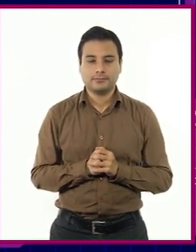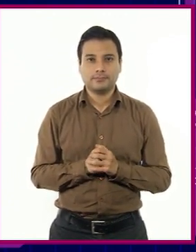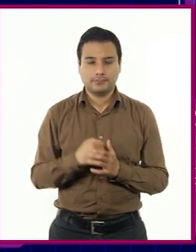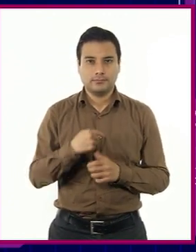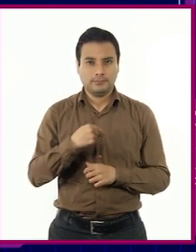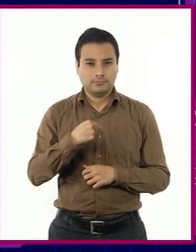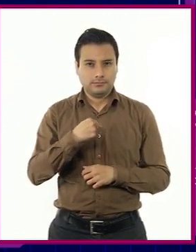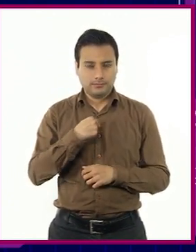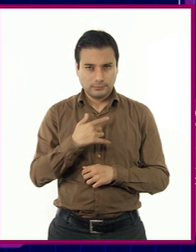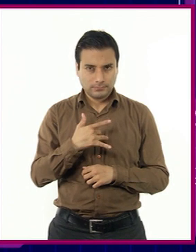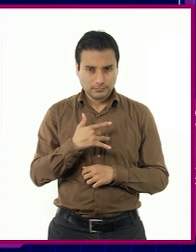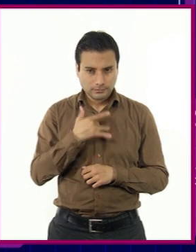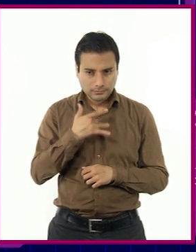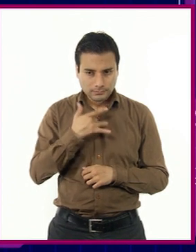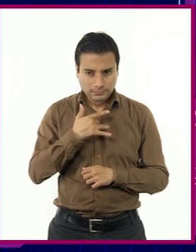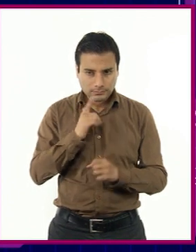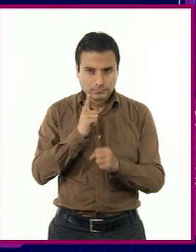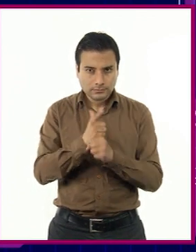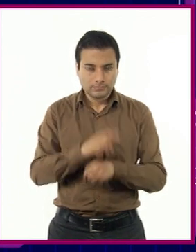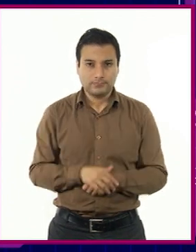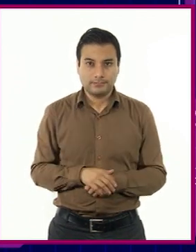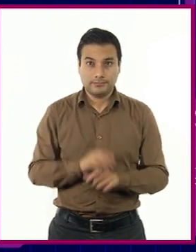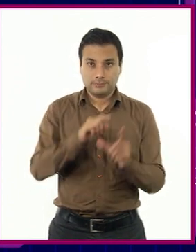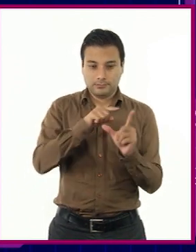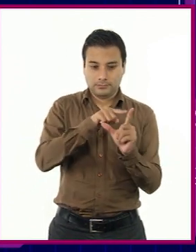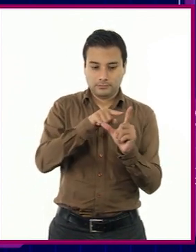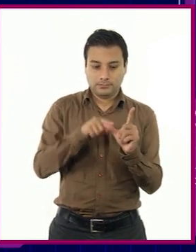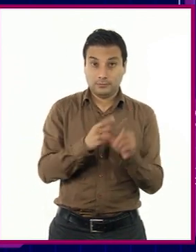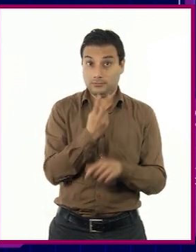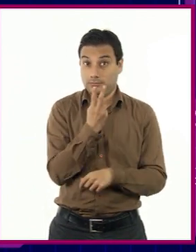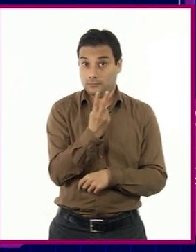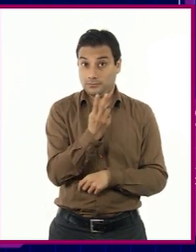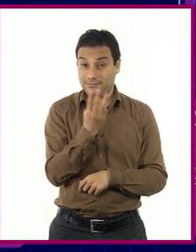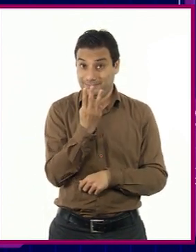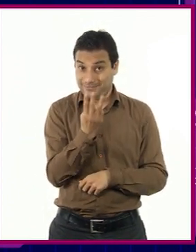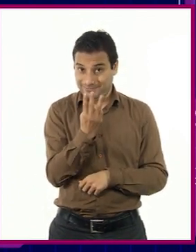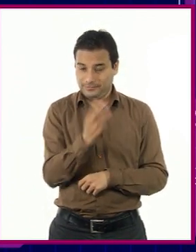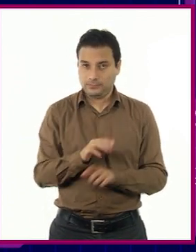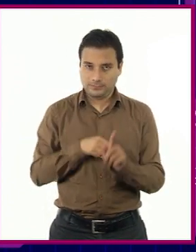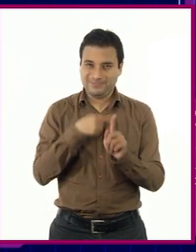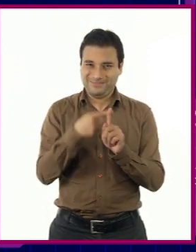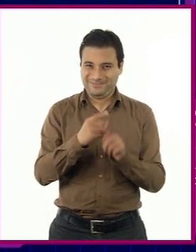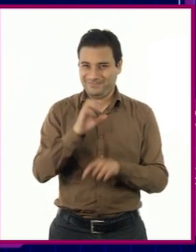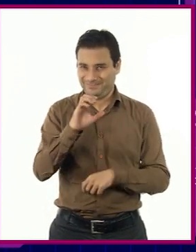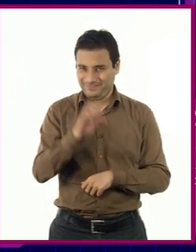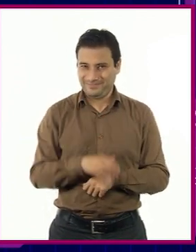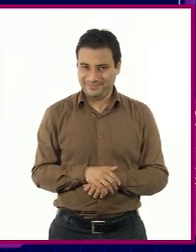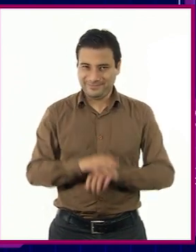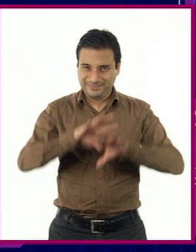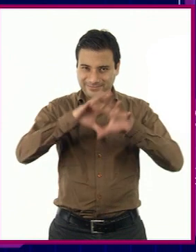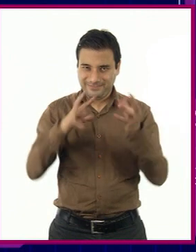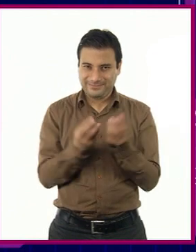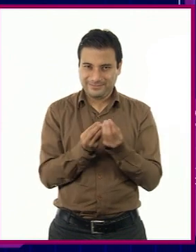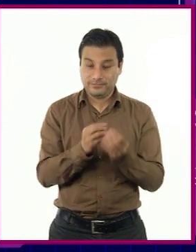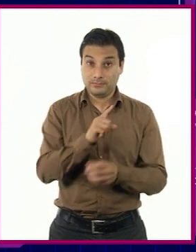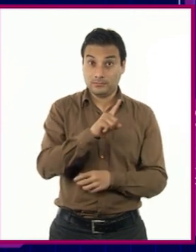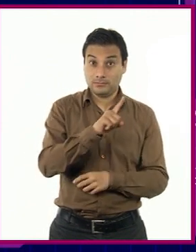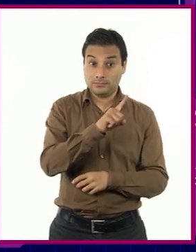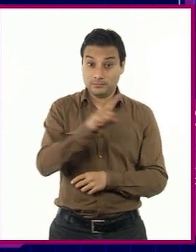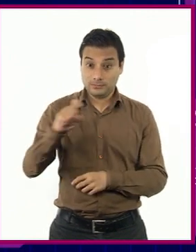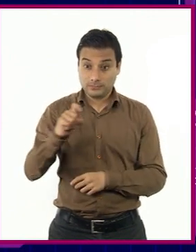obtener es que si el ángulo 2 más el ángulo 3 más el ángulo C es igual a 180